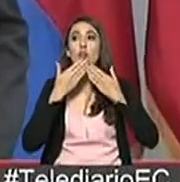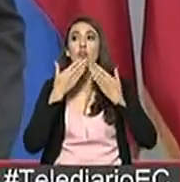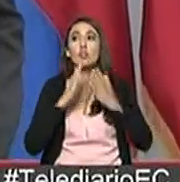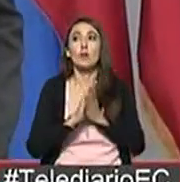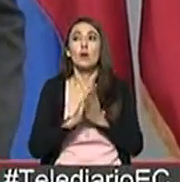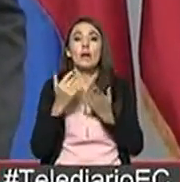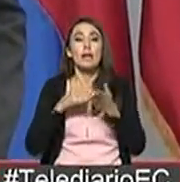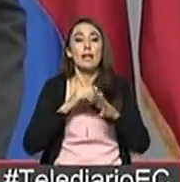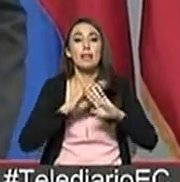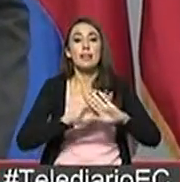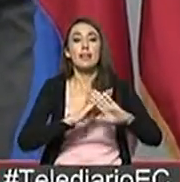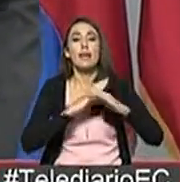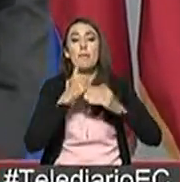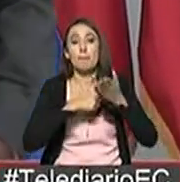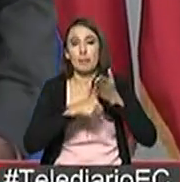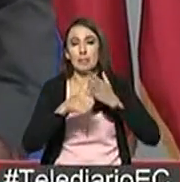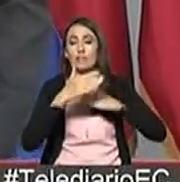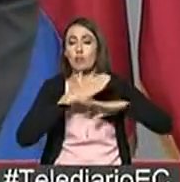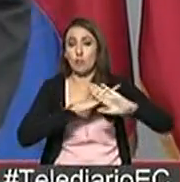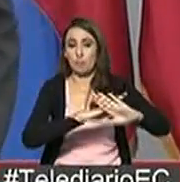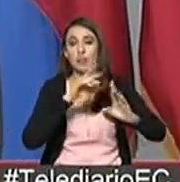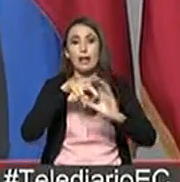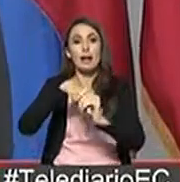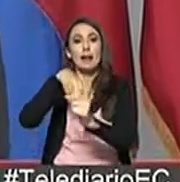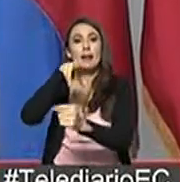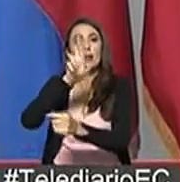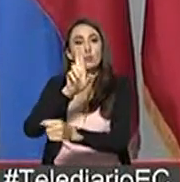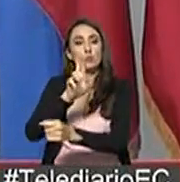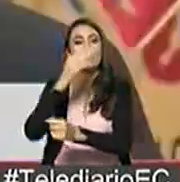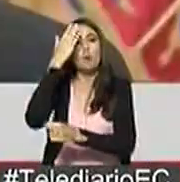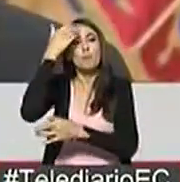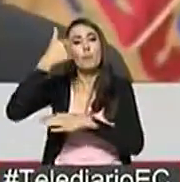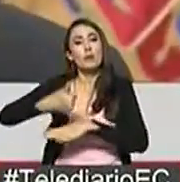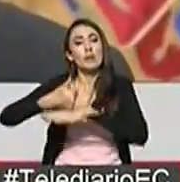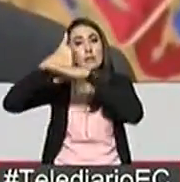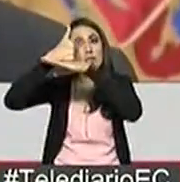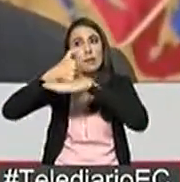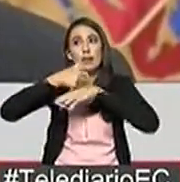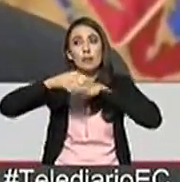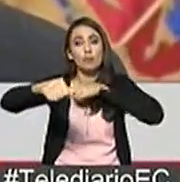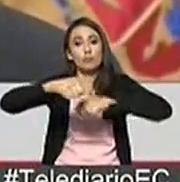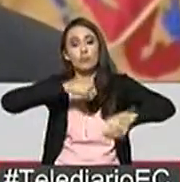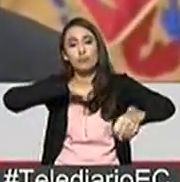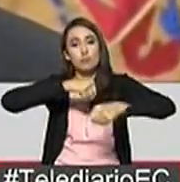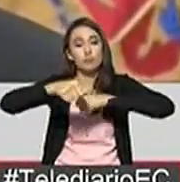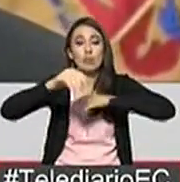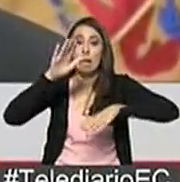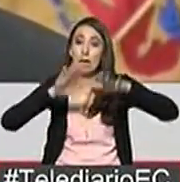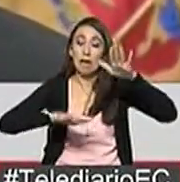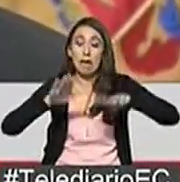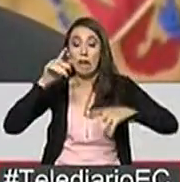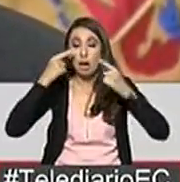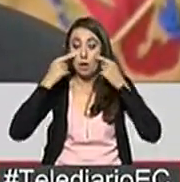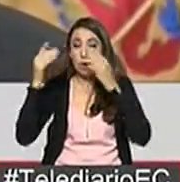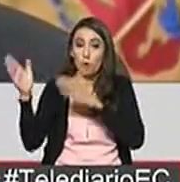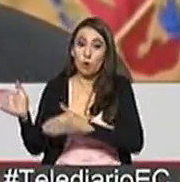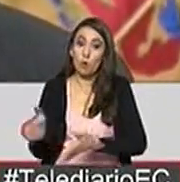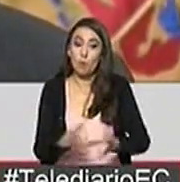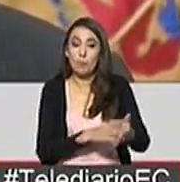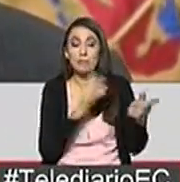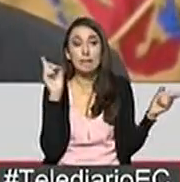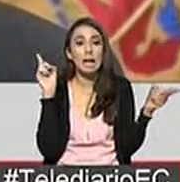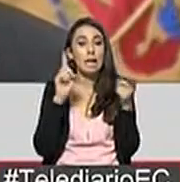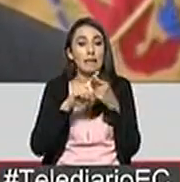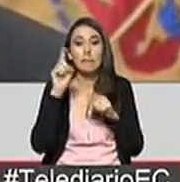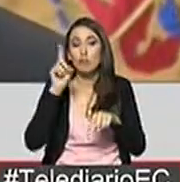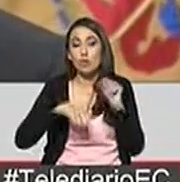renunció a su cargo en medio de la presión política del Congreso que cuestionó su gestión por presuntas ejecuciones extrajudiciales